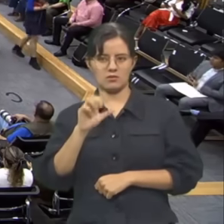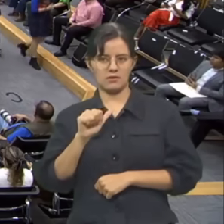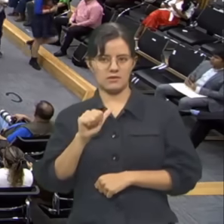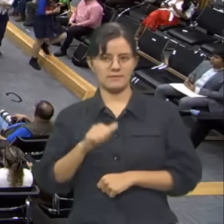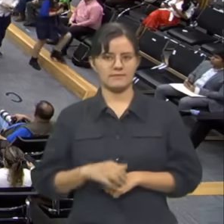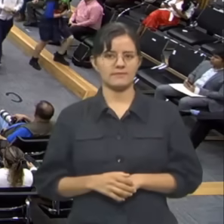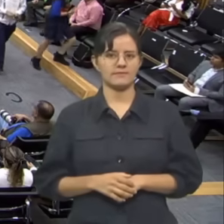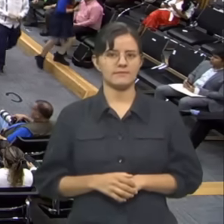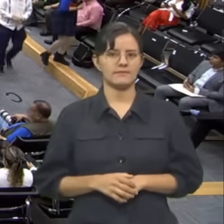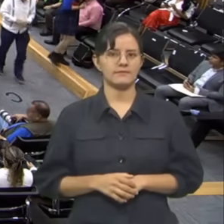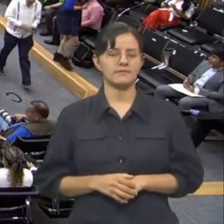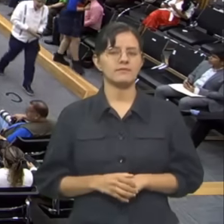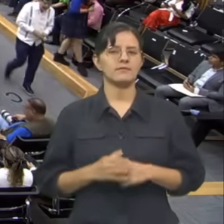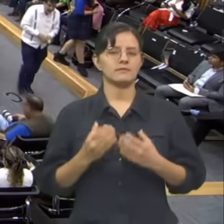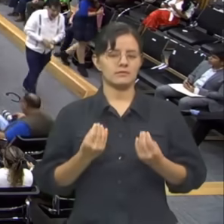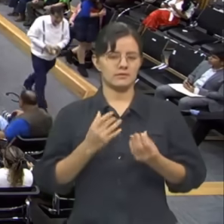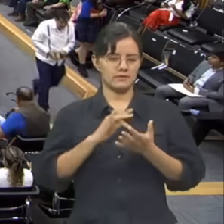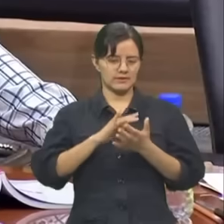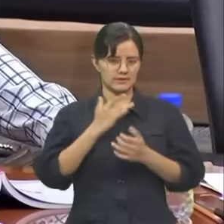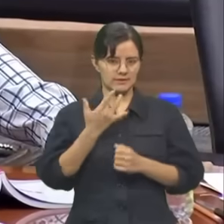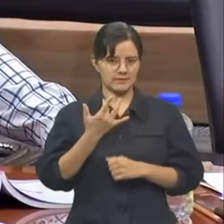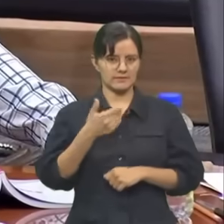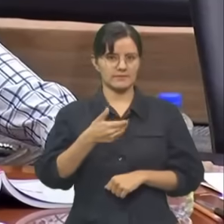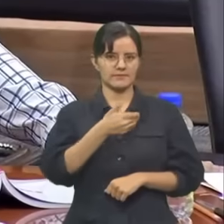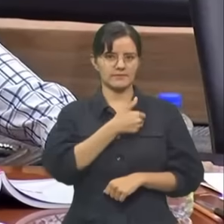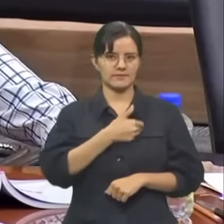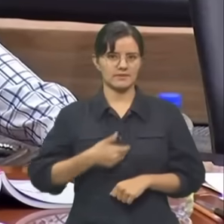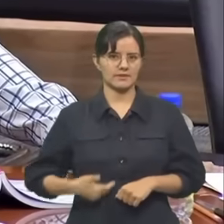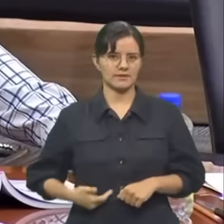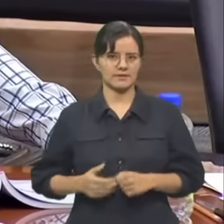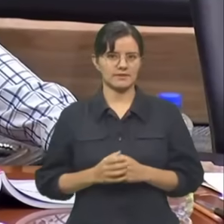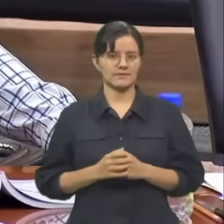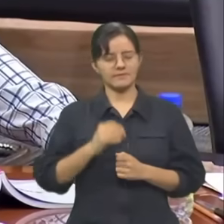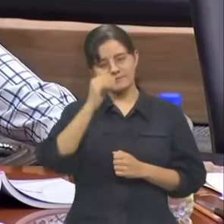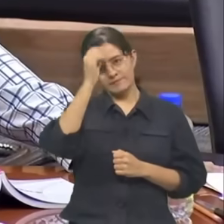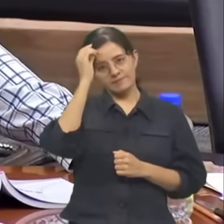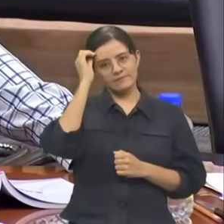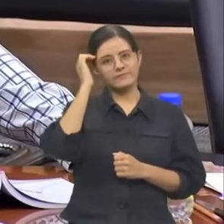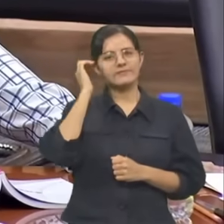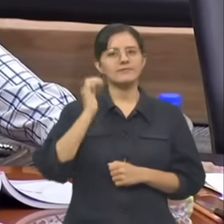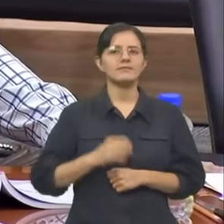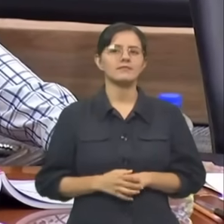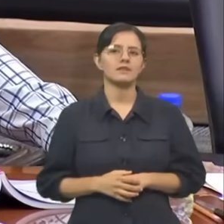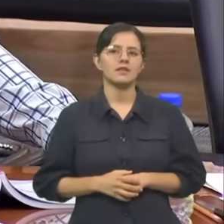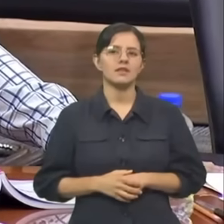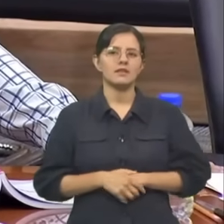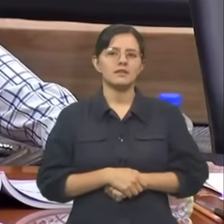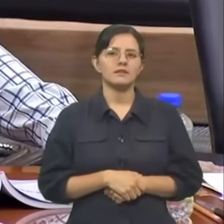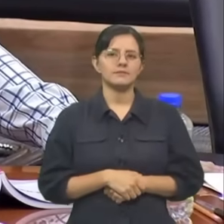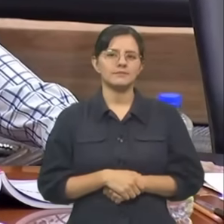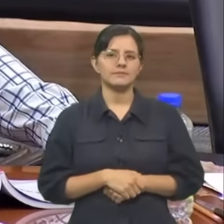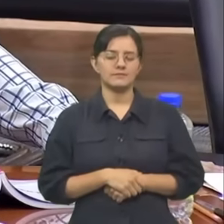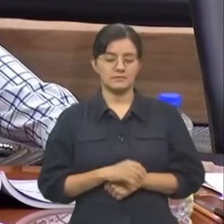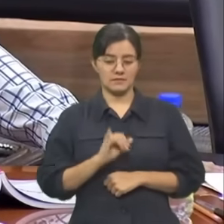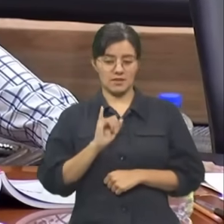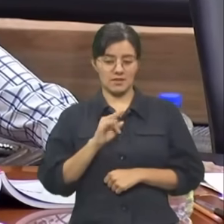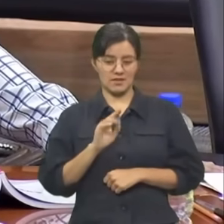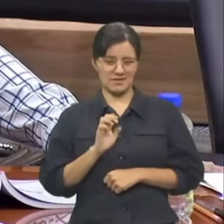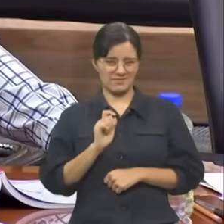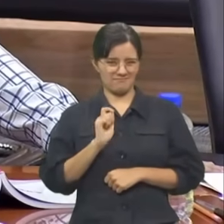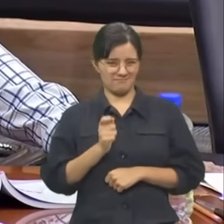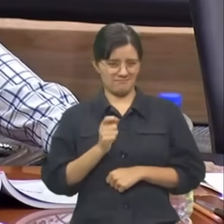presidenta el INE está mucho más allá de la mesa del Consejo